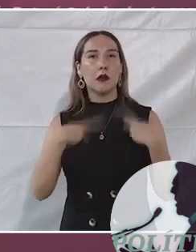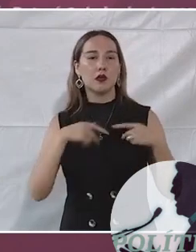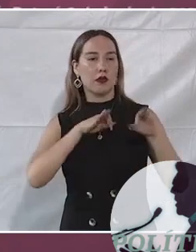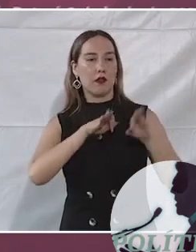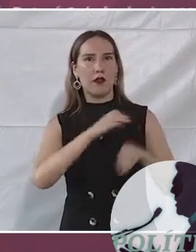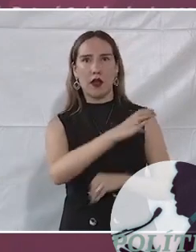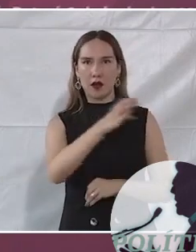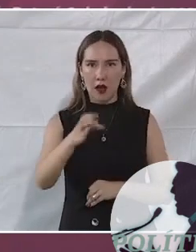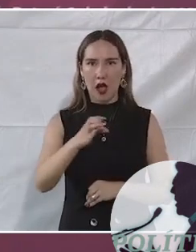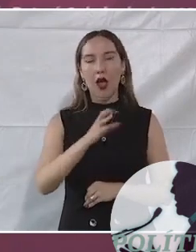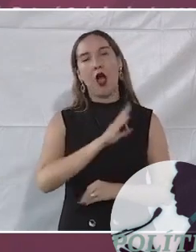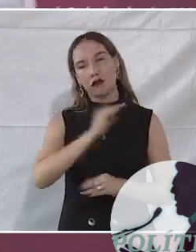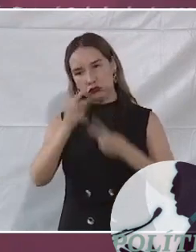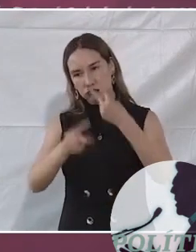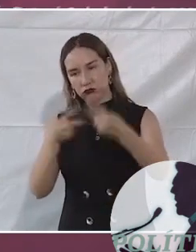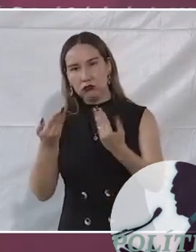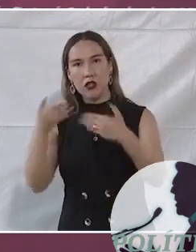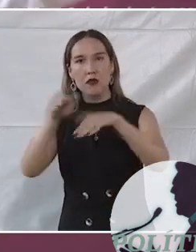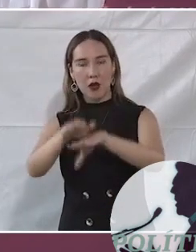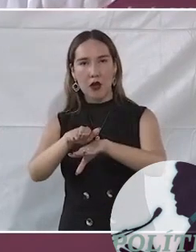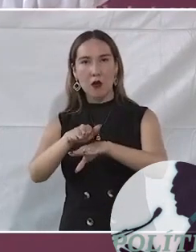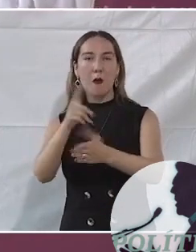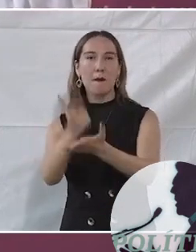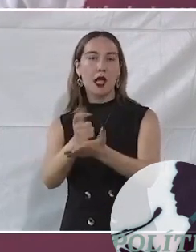sacar sus recursos. Vamos a dispersar